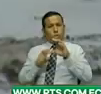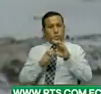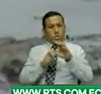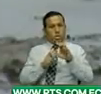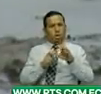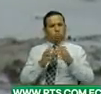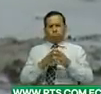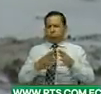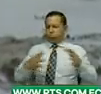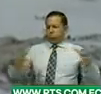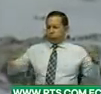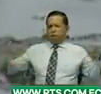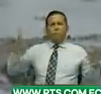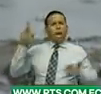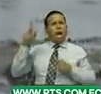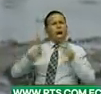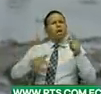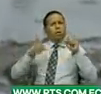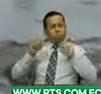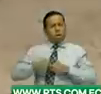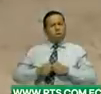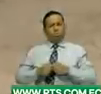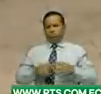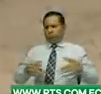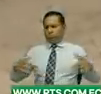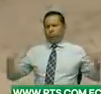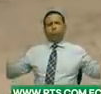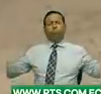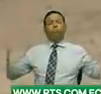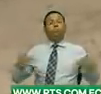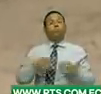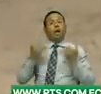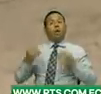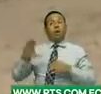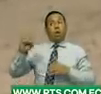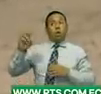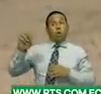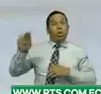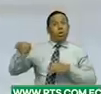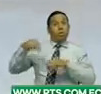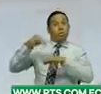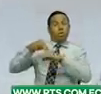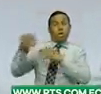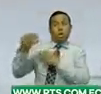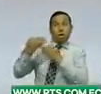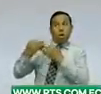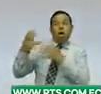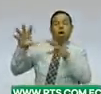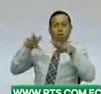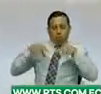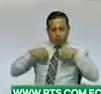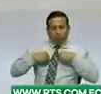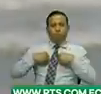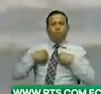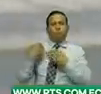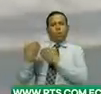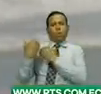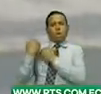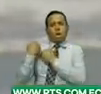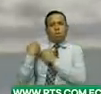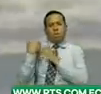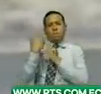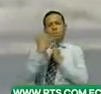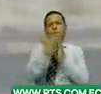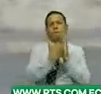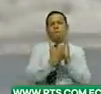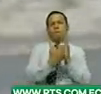tenemos. Y que después de analizar la resolución del COE nacional, aplicarán medidas para que el feriado sea exitoso y el